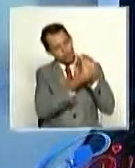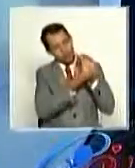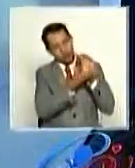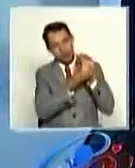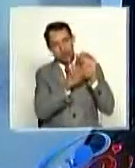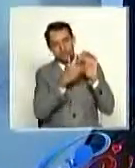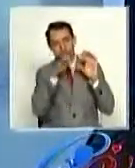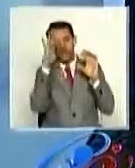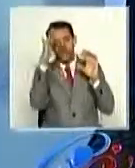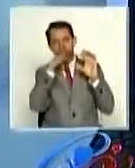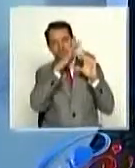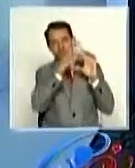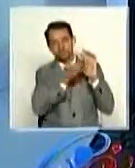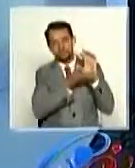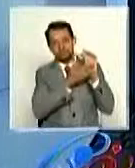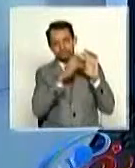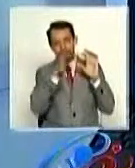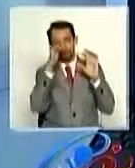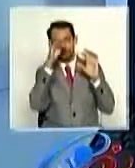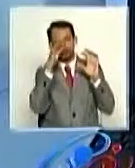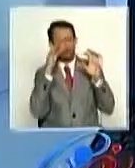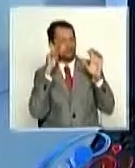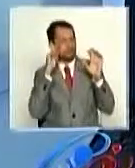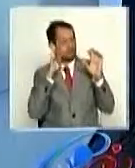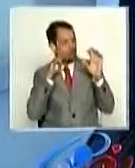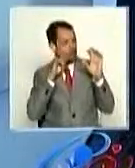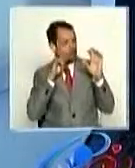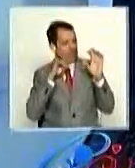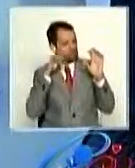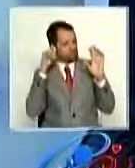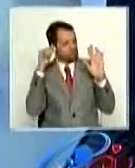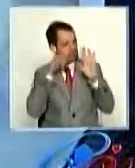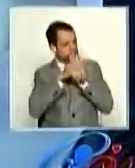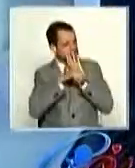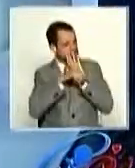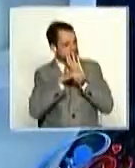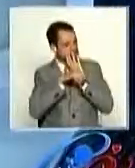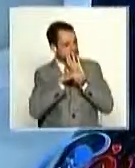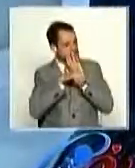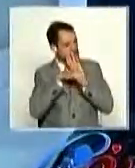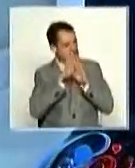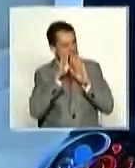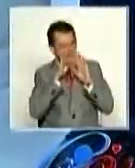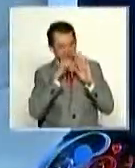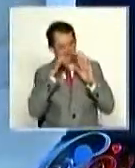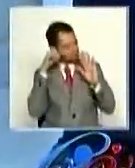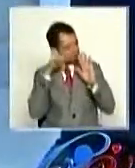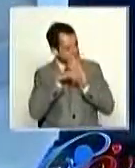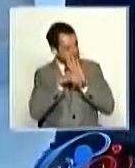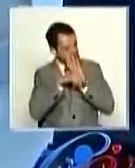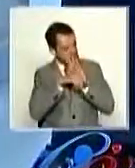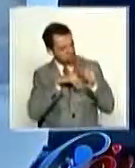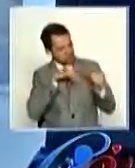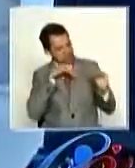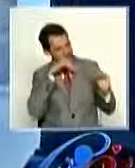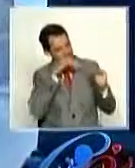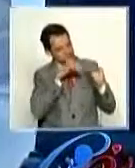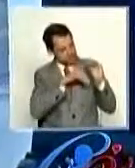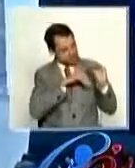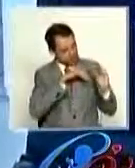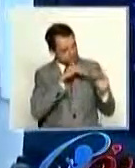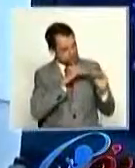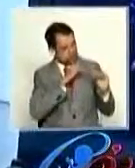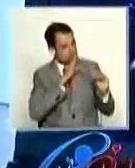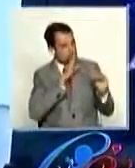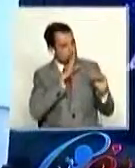un medio que me va a permitir ver más allá de lo que yo puedo ver. Cuando yo veo el presente puedo cambiar el